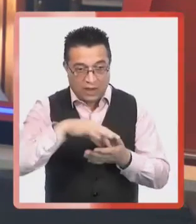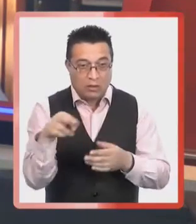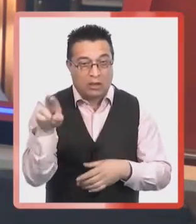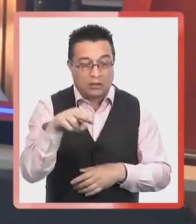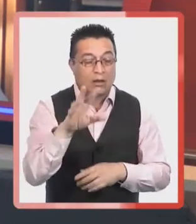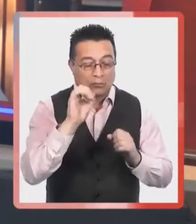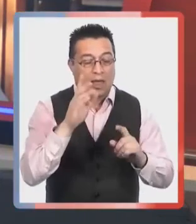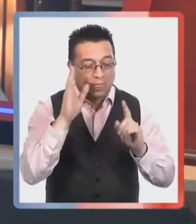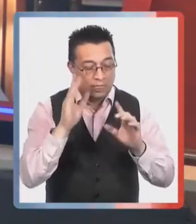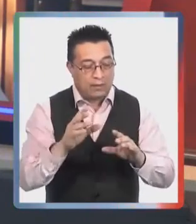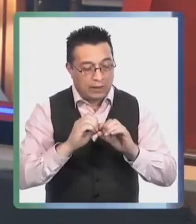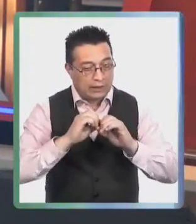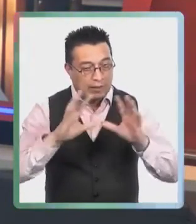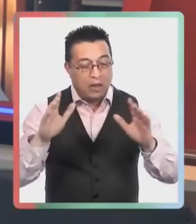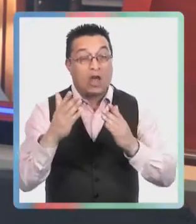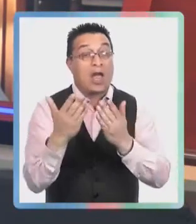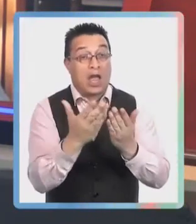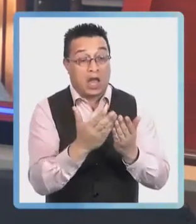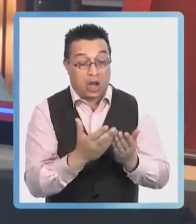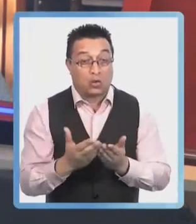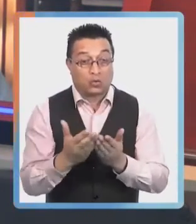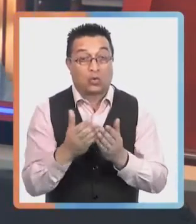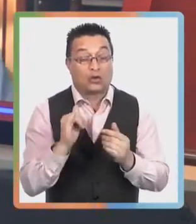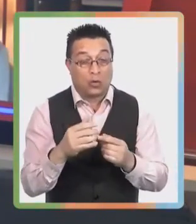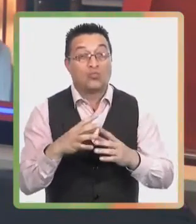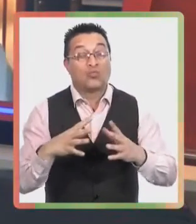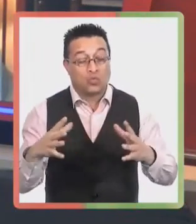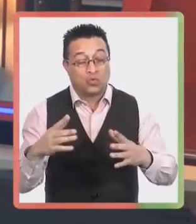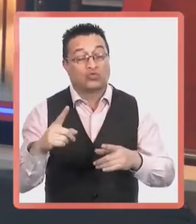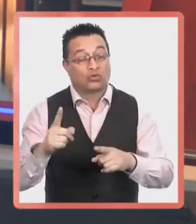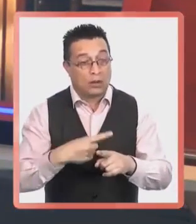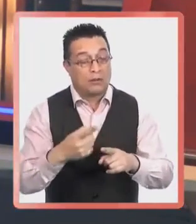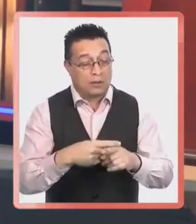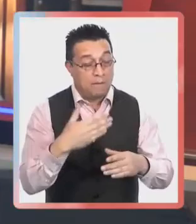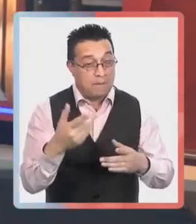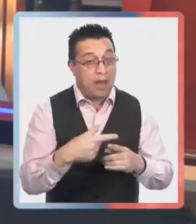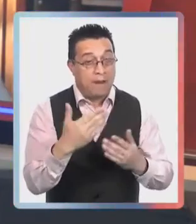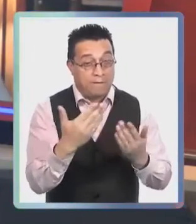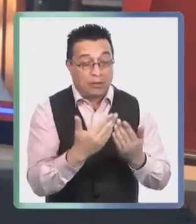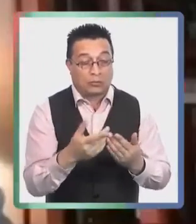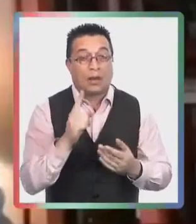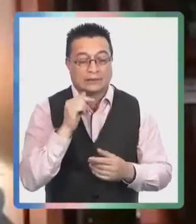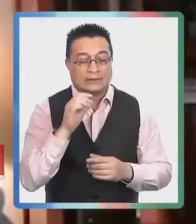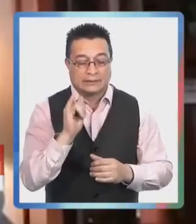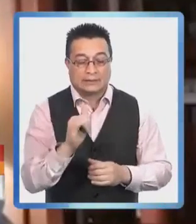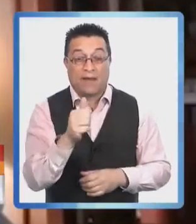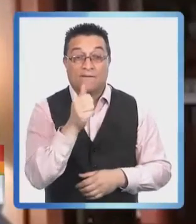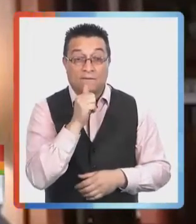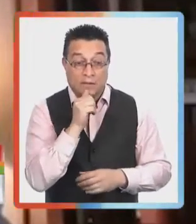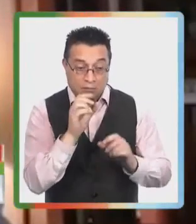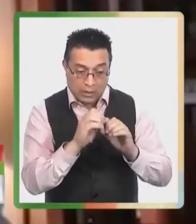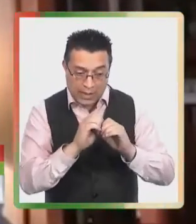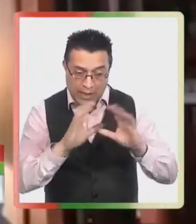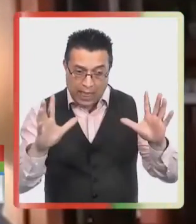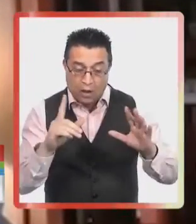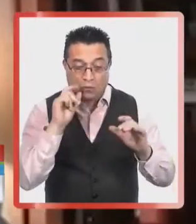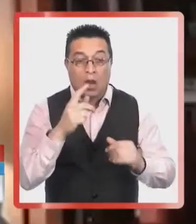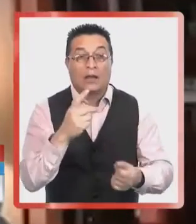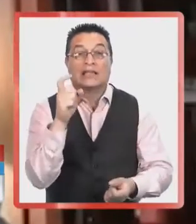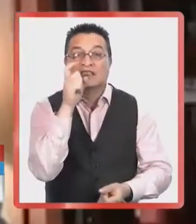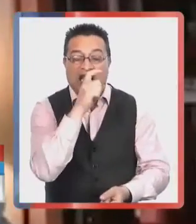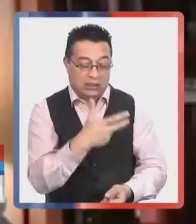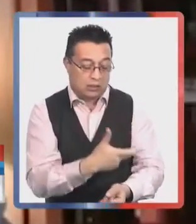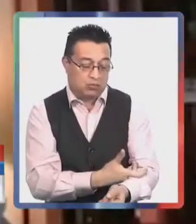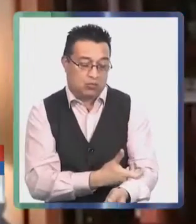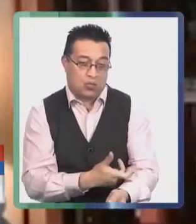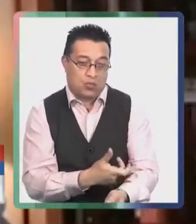fin. Hay definiciones que tomar todavía y hay estudio y mucho terreno por recorrer. Para tomar esas definiciones, tú tienes que tomar muestras